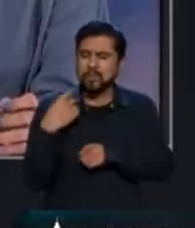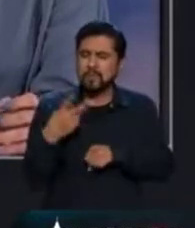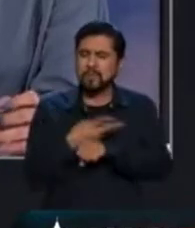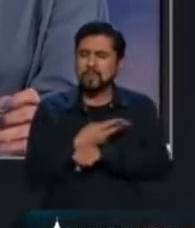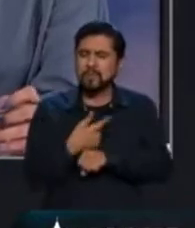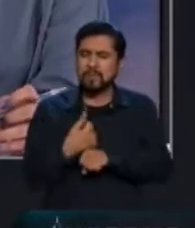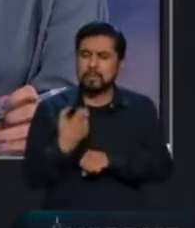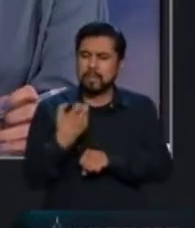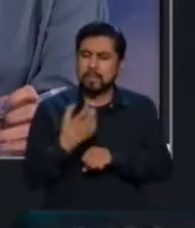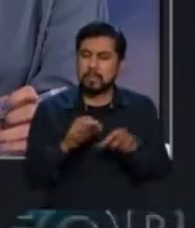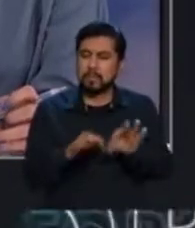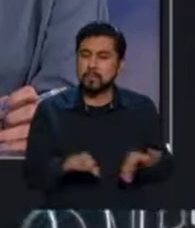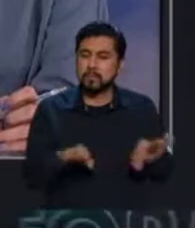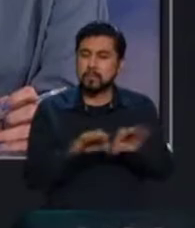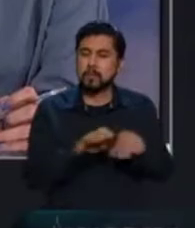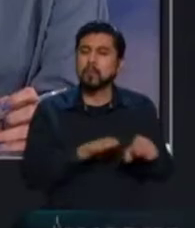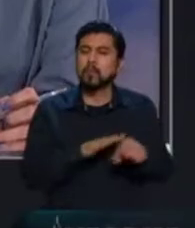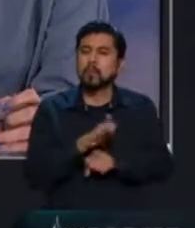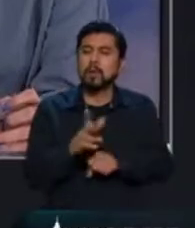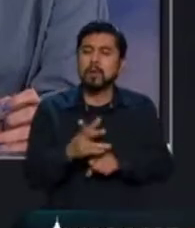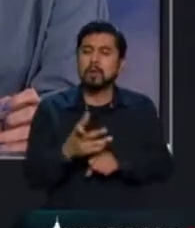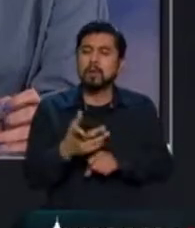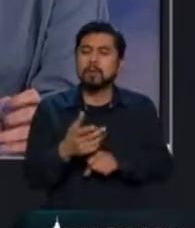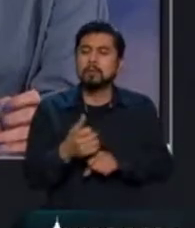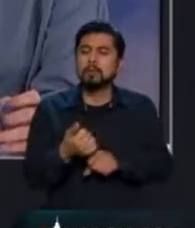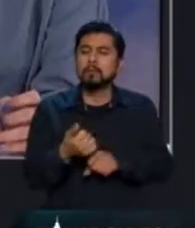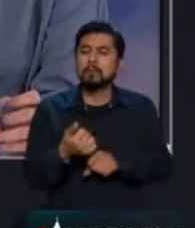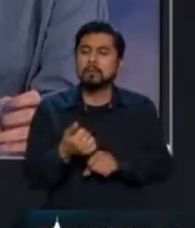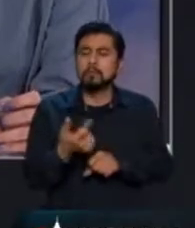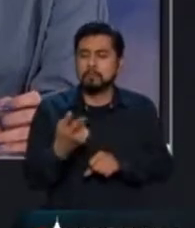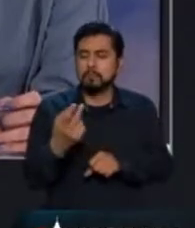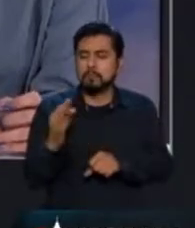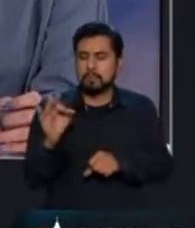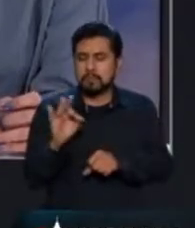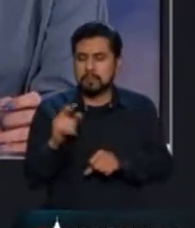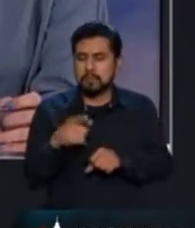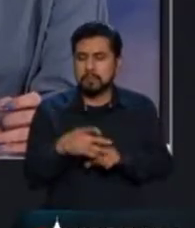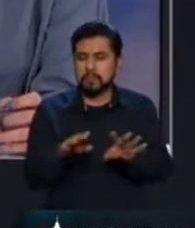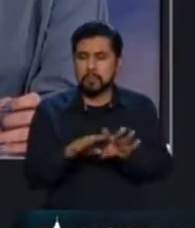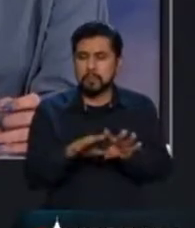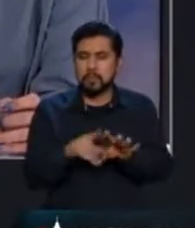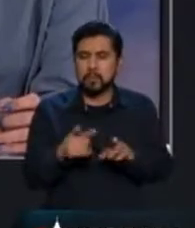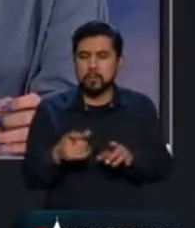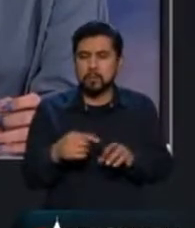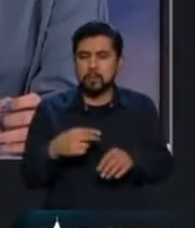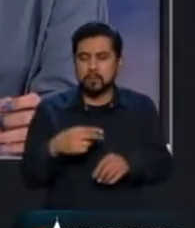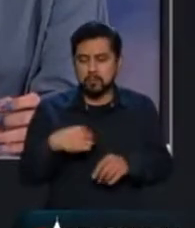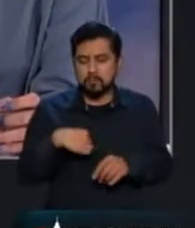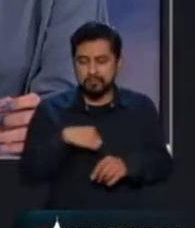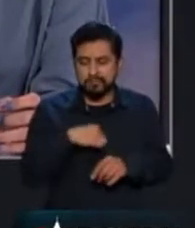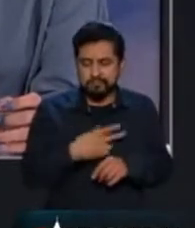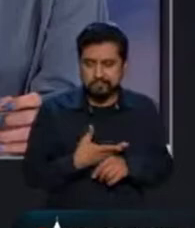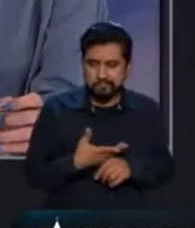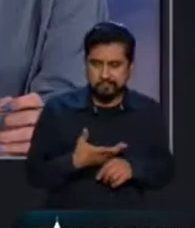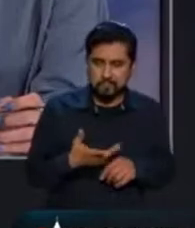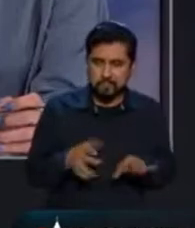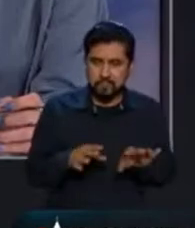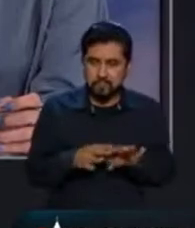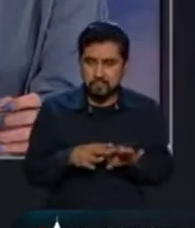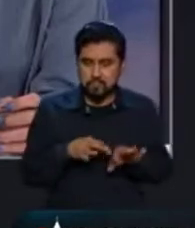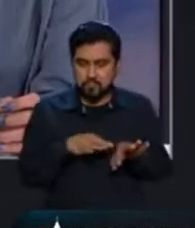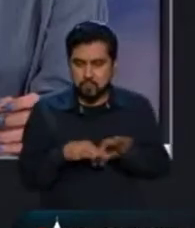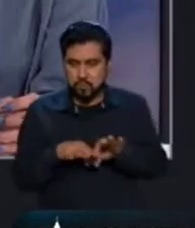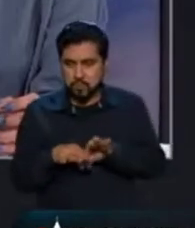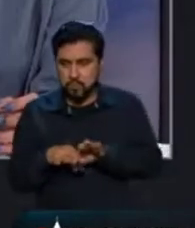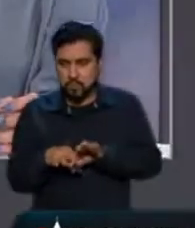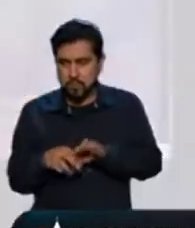hemos hablado lo suficiente, y les diría que pues cuestiona mucho a mi gremio, en